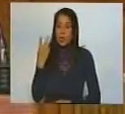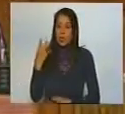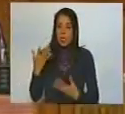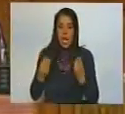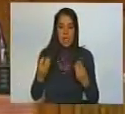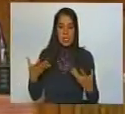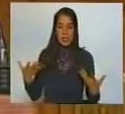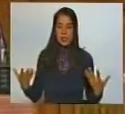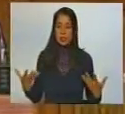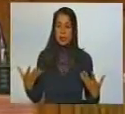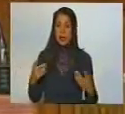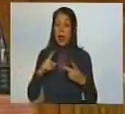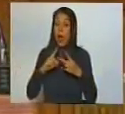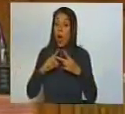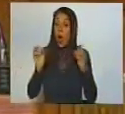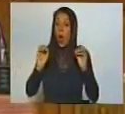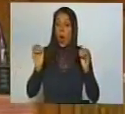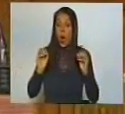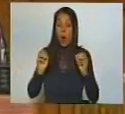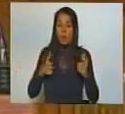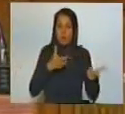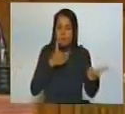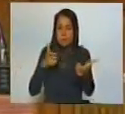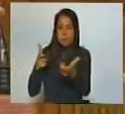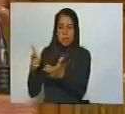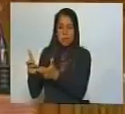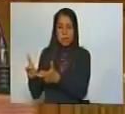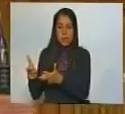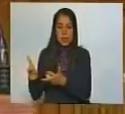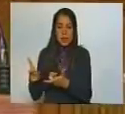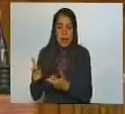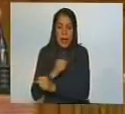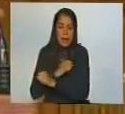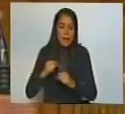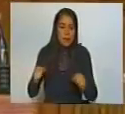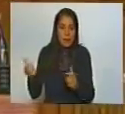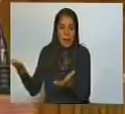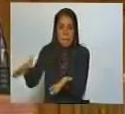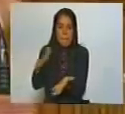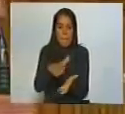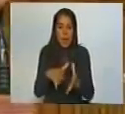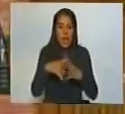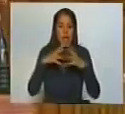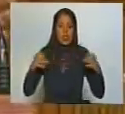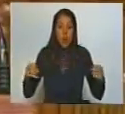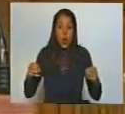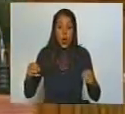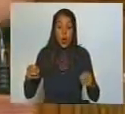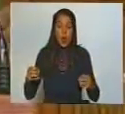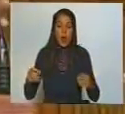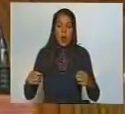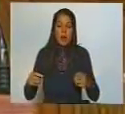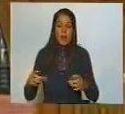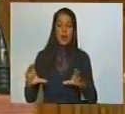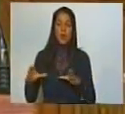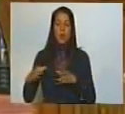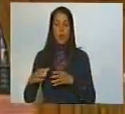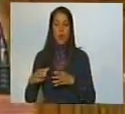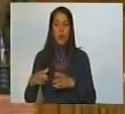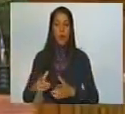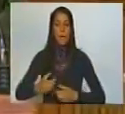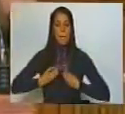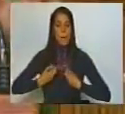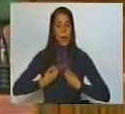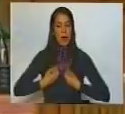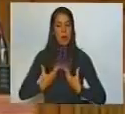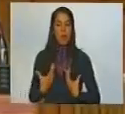gente, pero como éramos muchos, no nos hubiera podido matar a todos. Y los que hubiésemos quedado, con toda seguridad, íbamos a